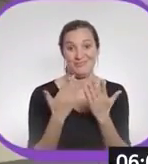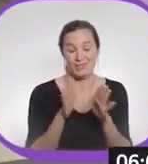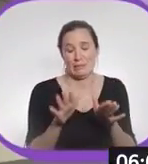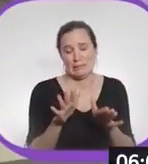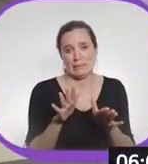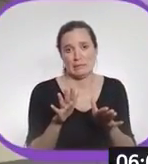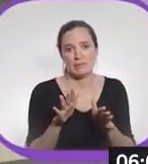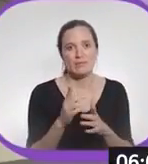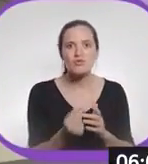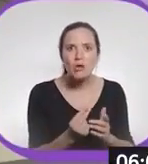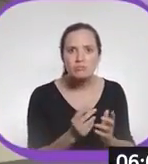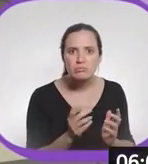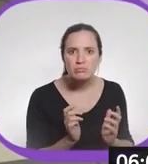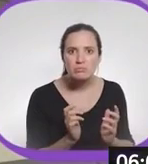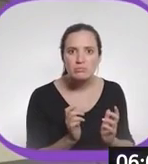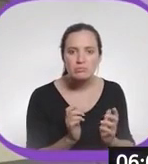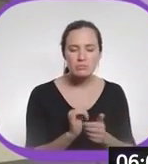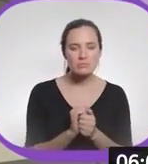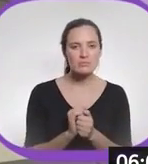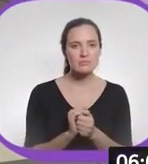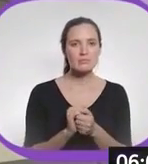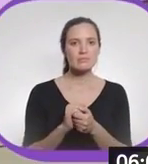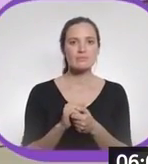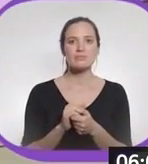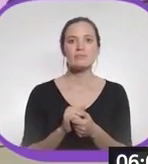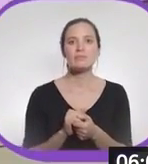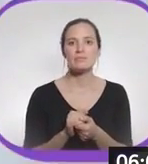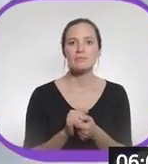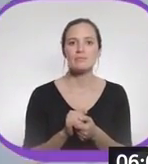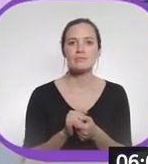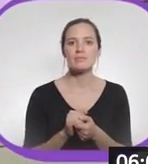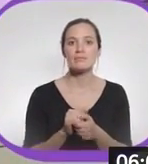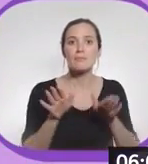Por favor, ¿puedo parar ya? ¡No! ¡Plié!